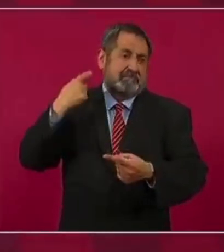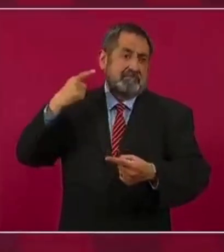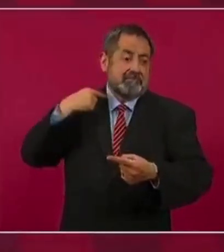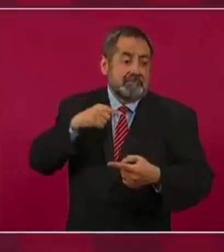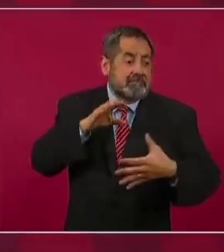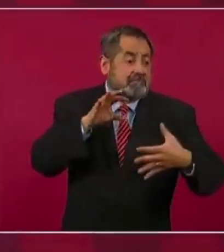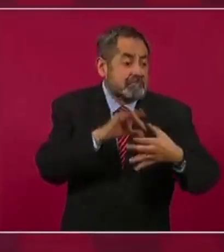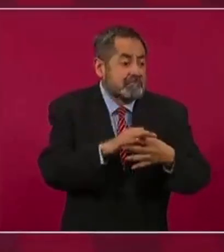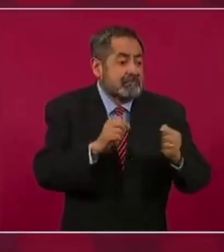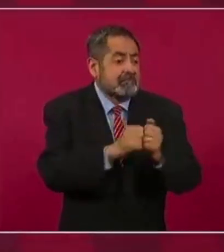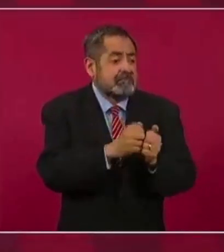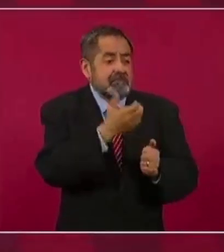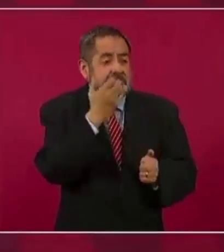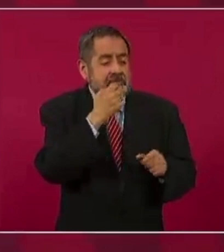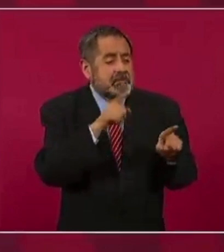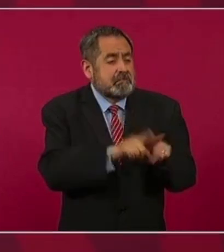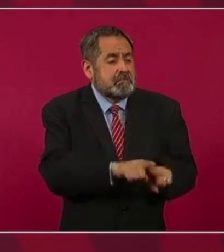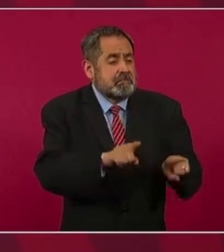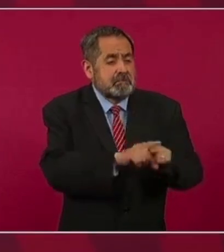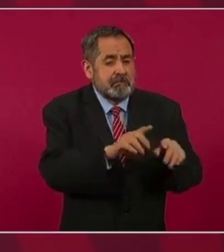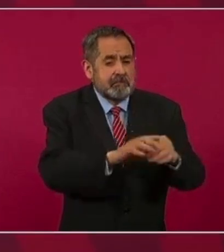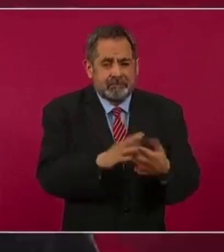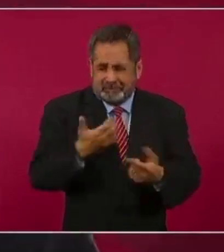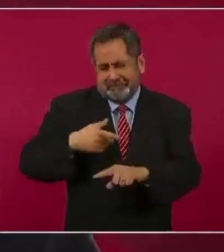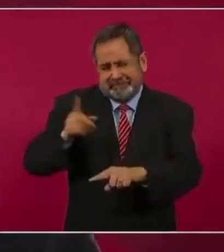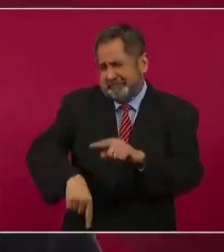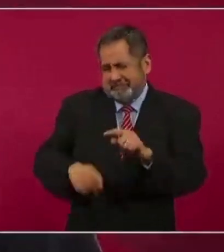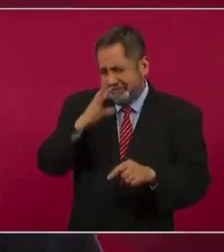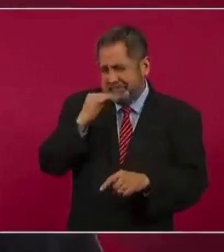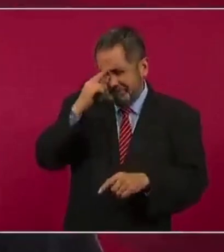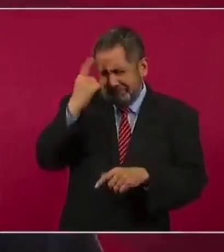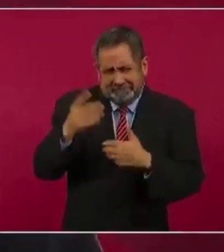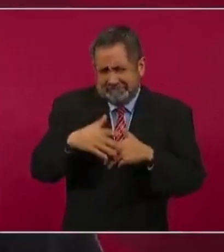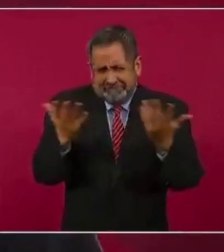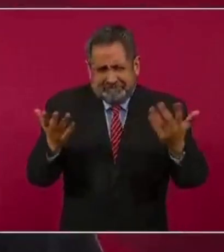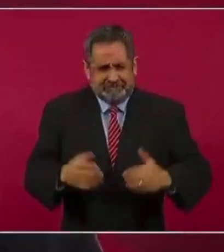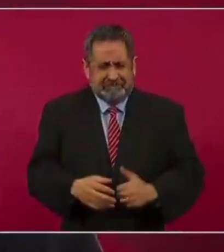conservadoras, que las quiten.